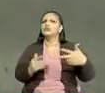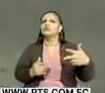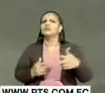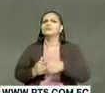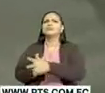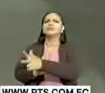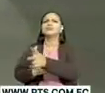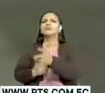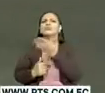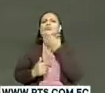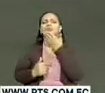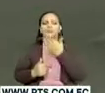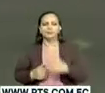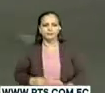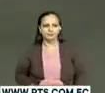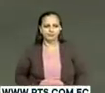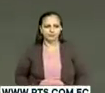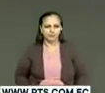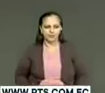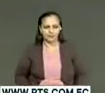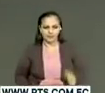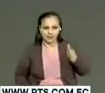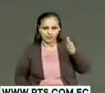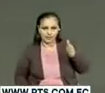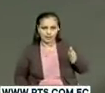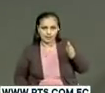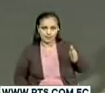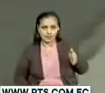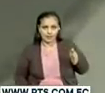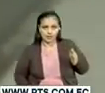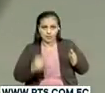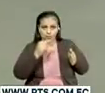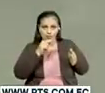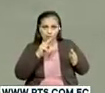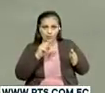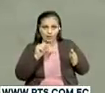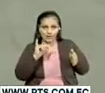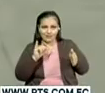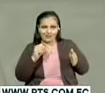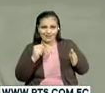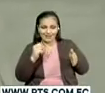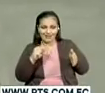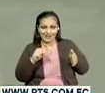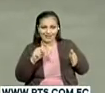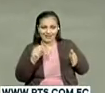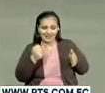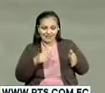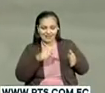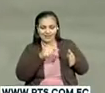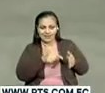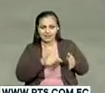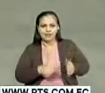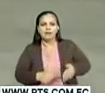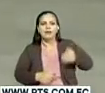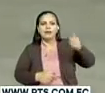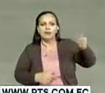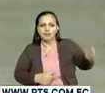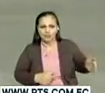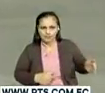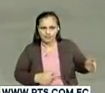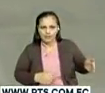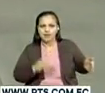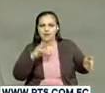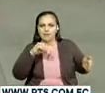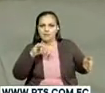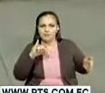guayacanes, mirtos, costaneras, y puede avanzar hasta la misma Ilanes, avanzar por